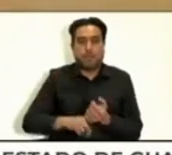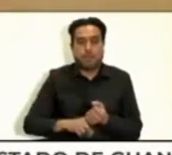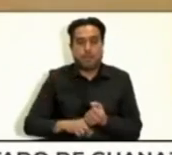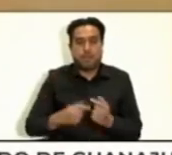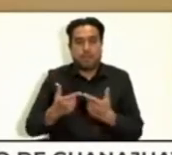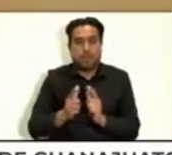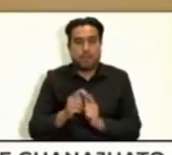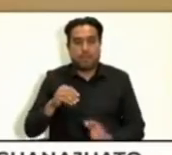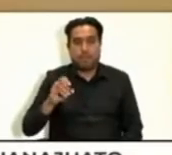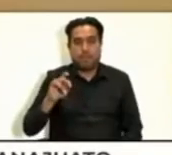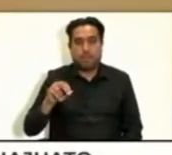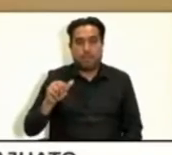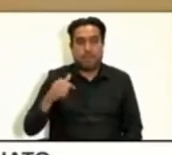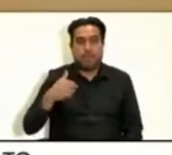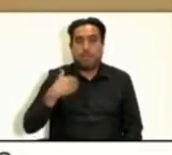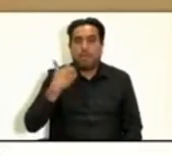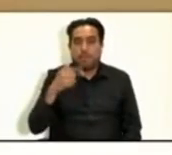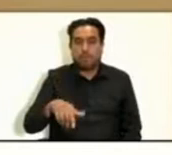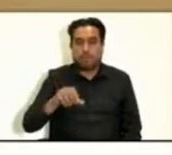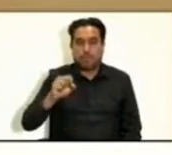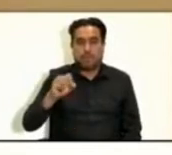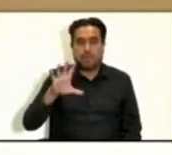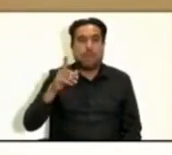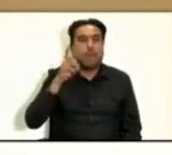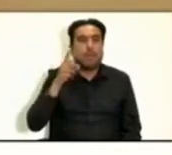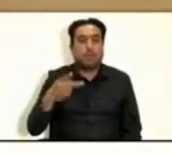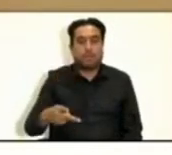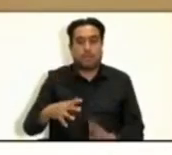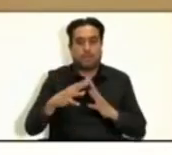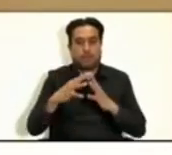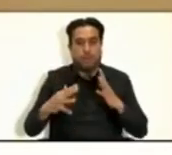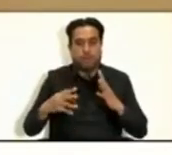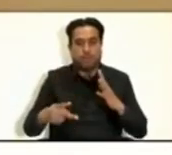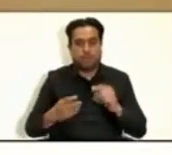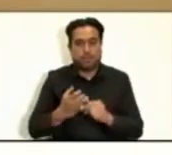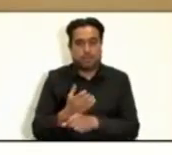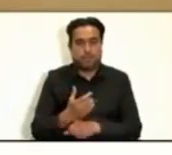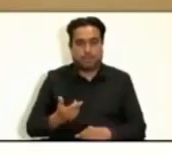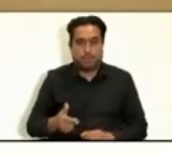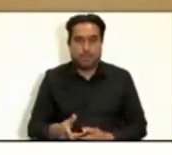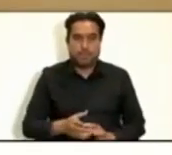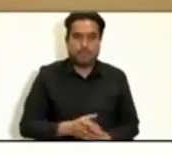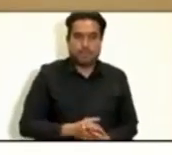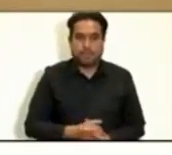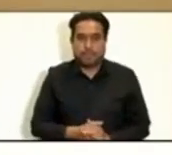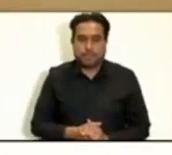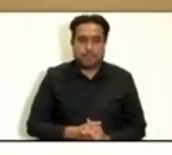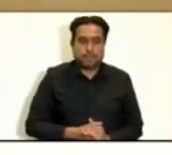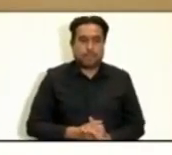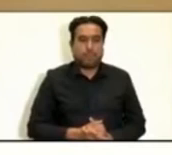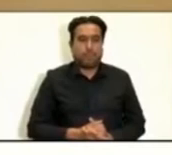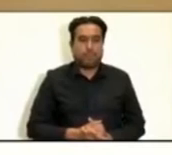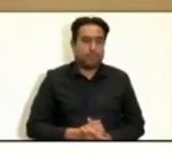de morena en esta sexagésima quinta legislatura del congreso del estado de guanajuato me permito